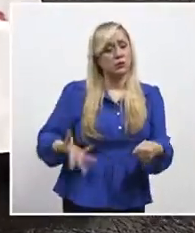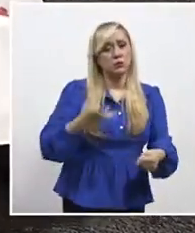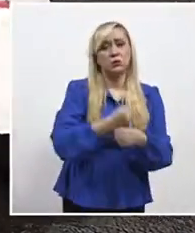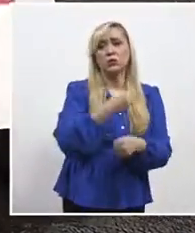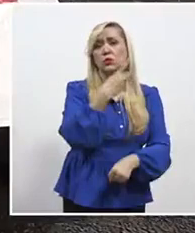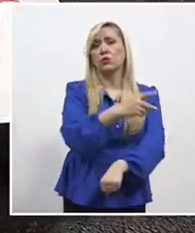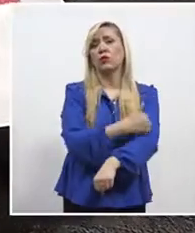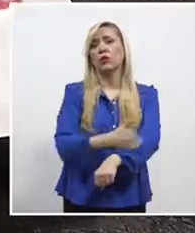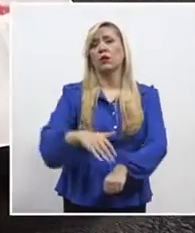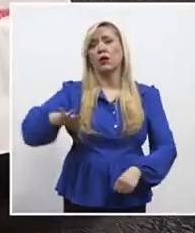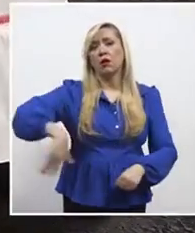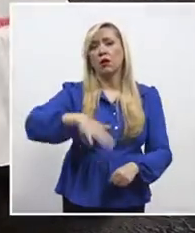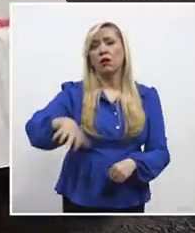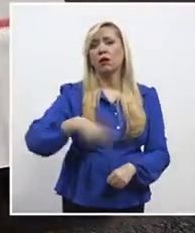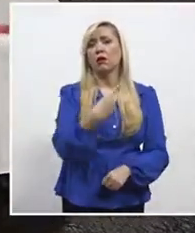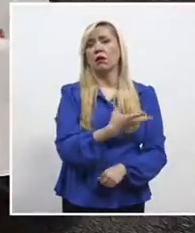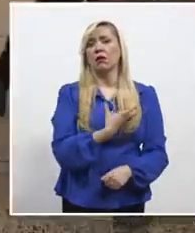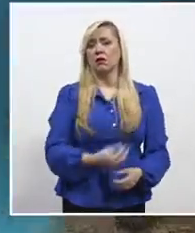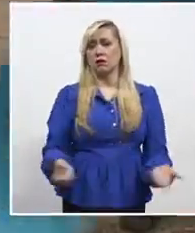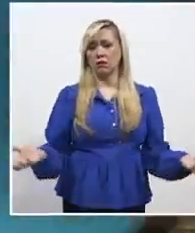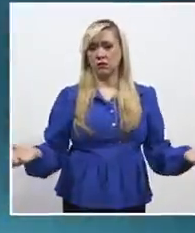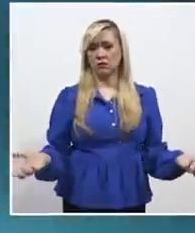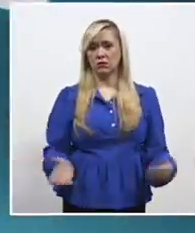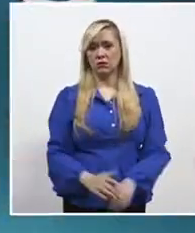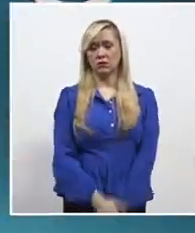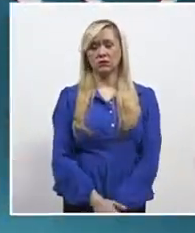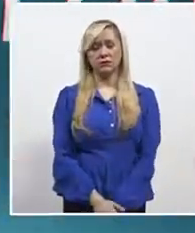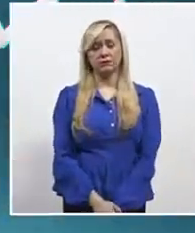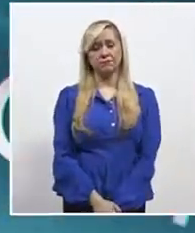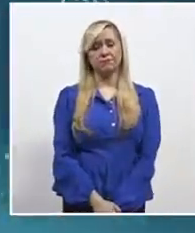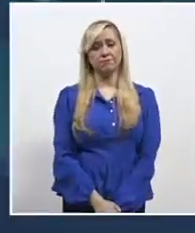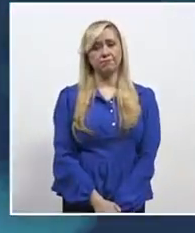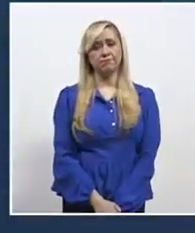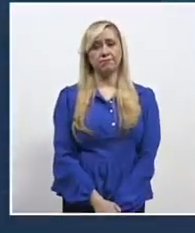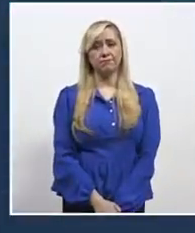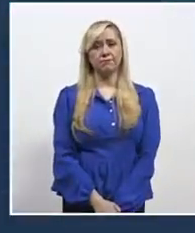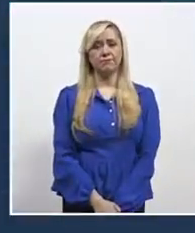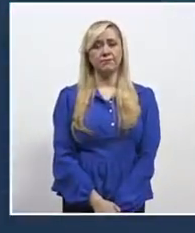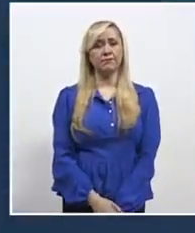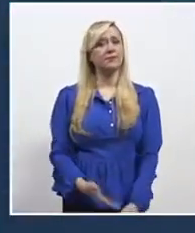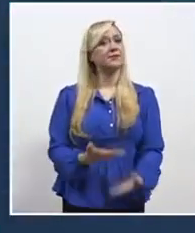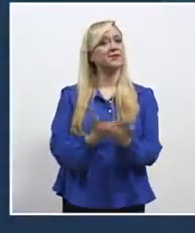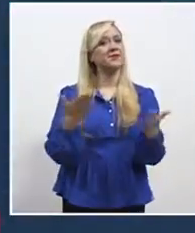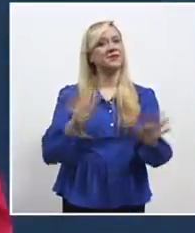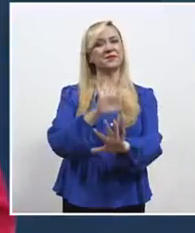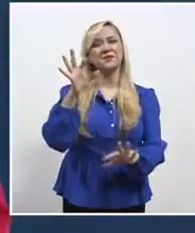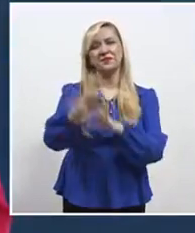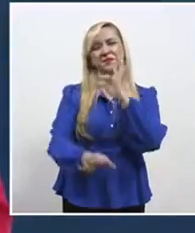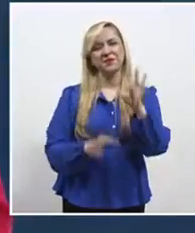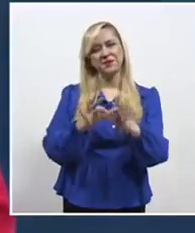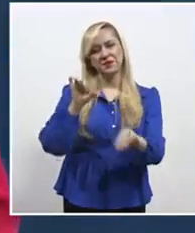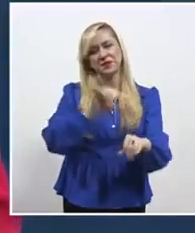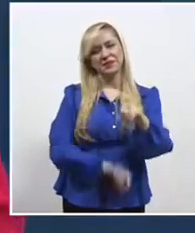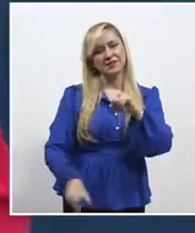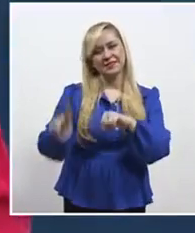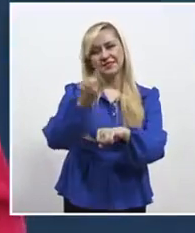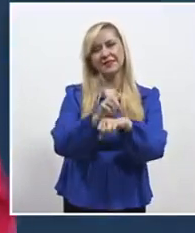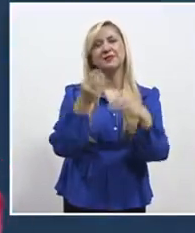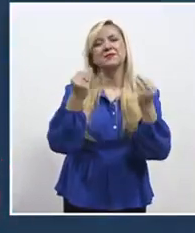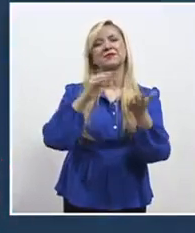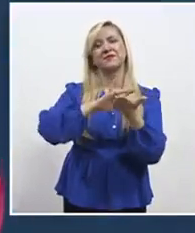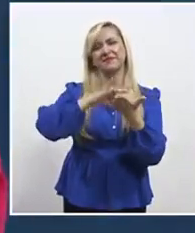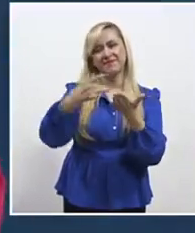adecuada a su familia. Es así como llegamos al final de este espacio, como